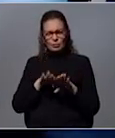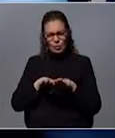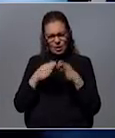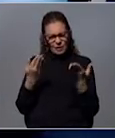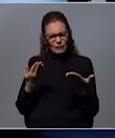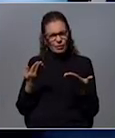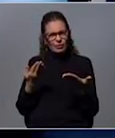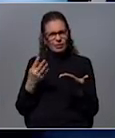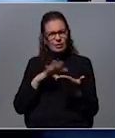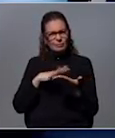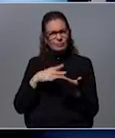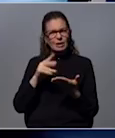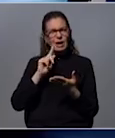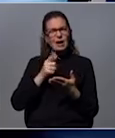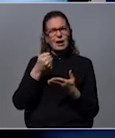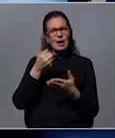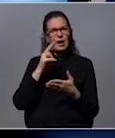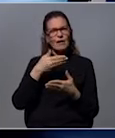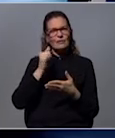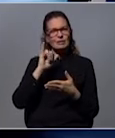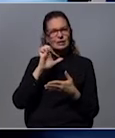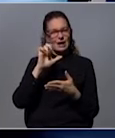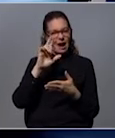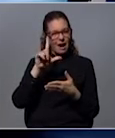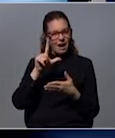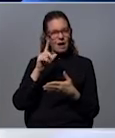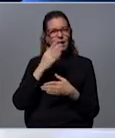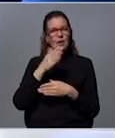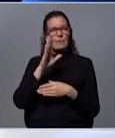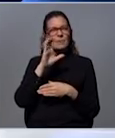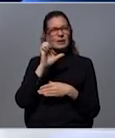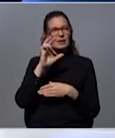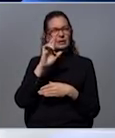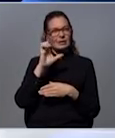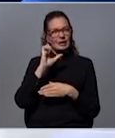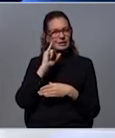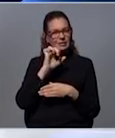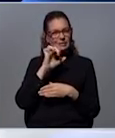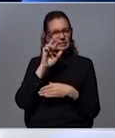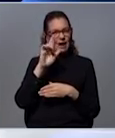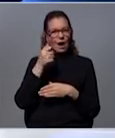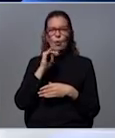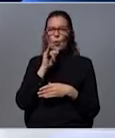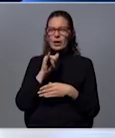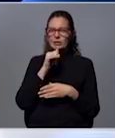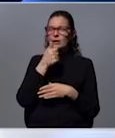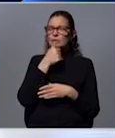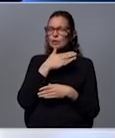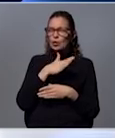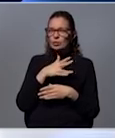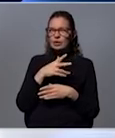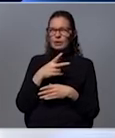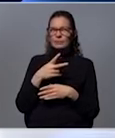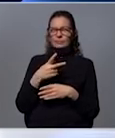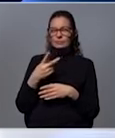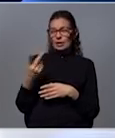de gabriel pereyra donde relata la historia de una pareja de fueran